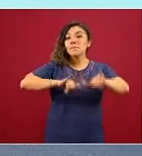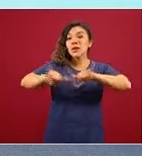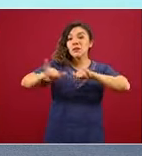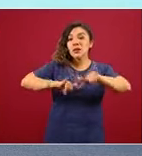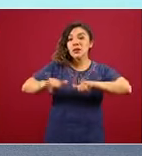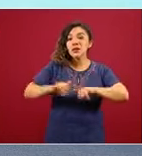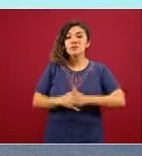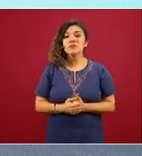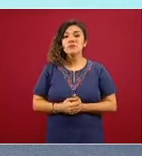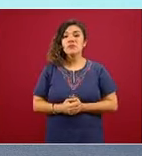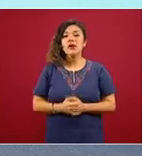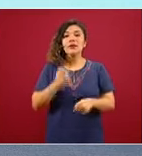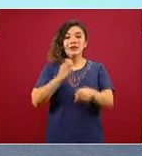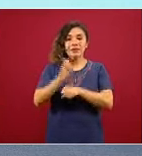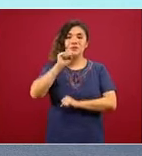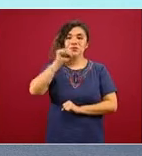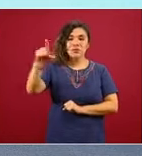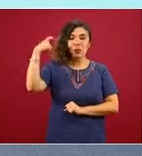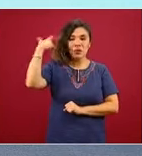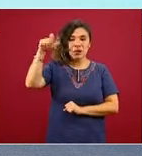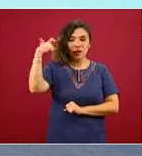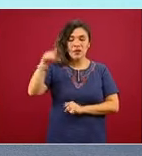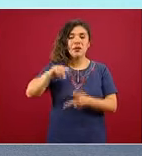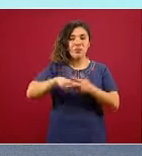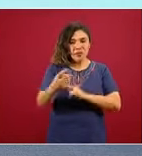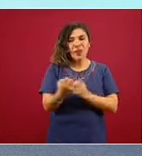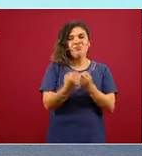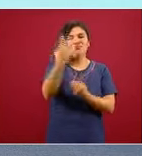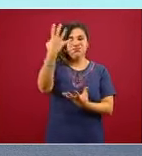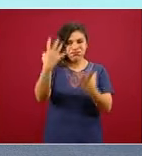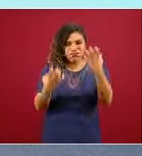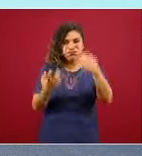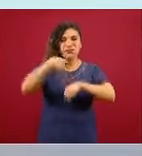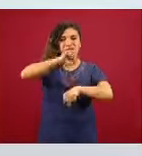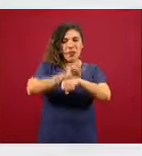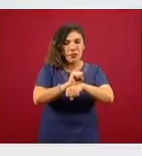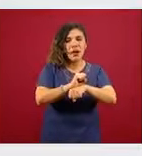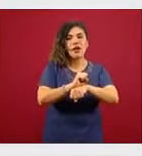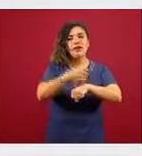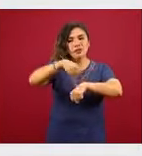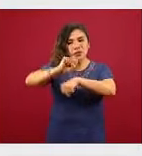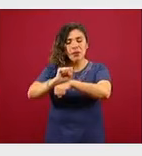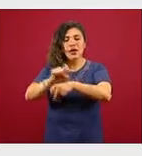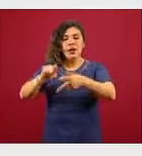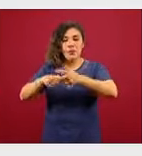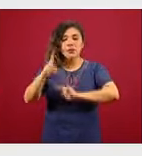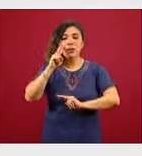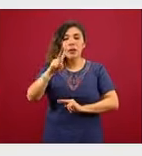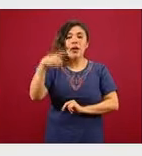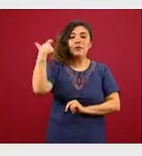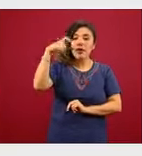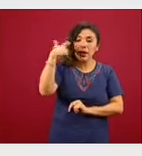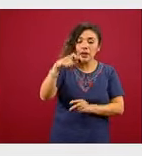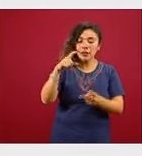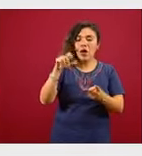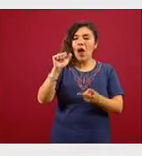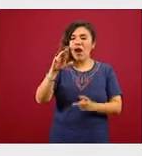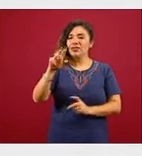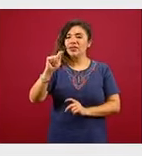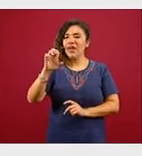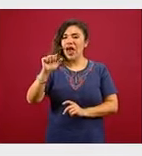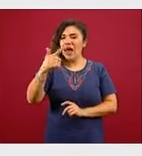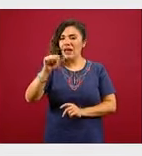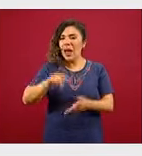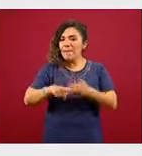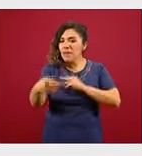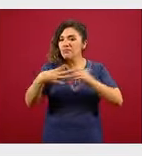del estado de Querétaro. Empiezan Querétaro de Arteaga, precisamente la transmisión, y municipios aledaños.